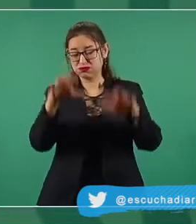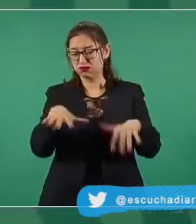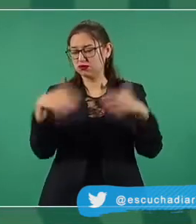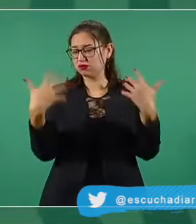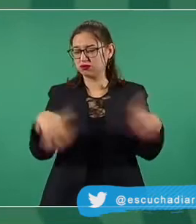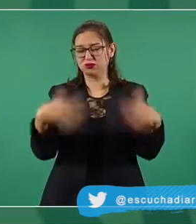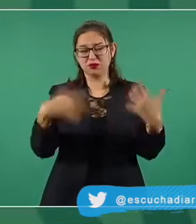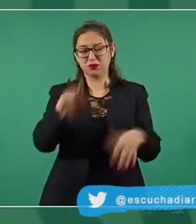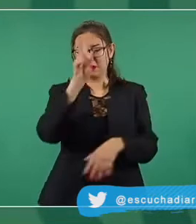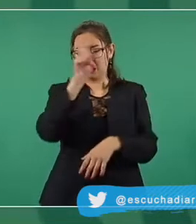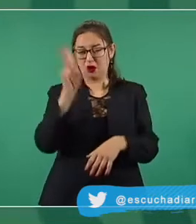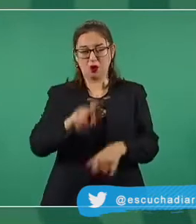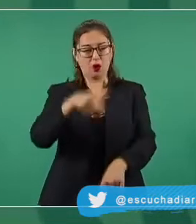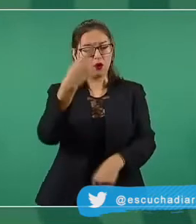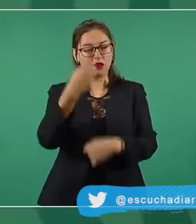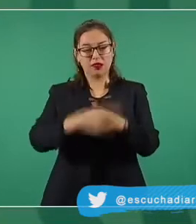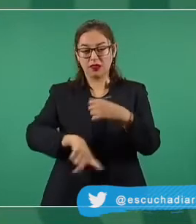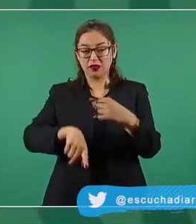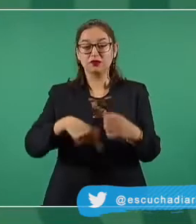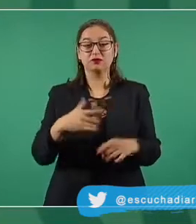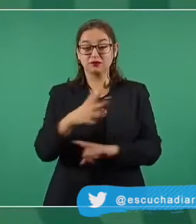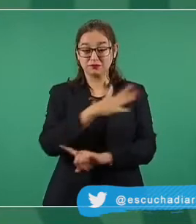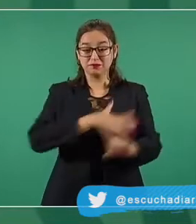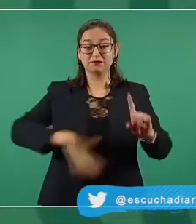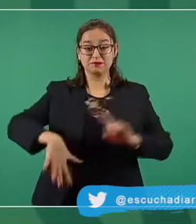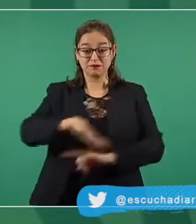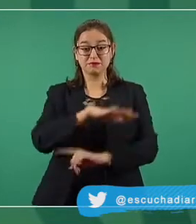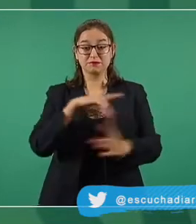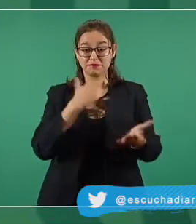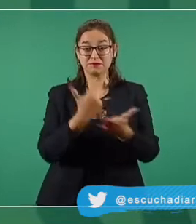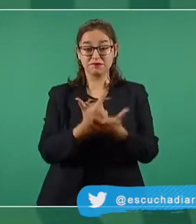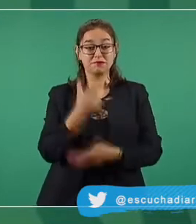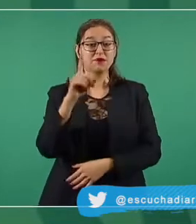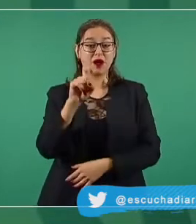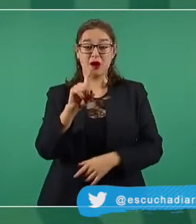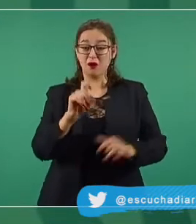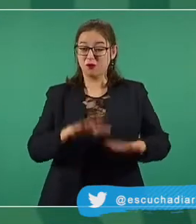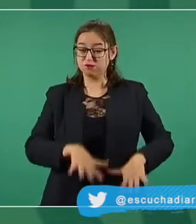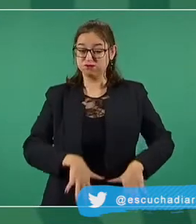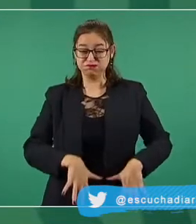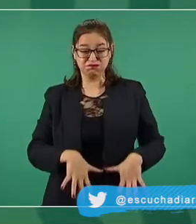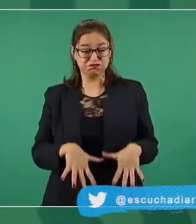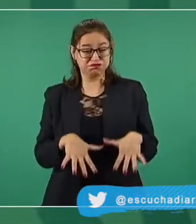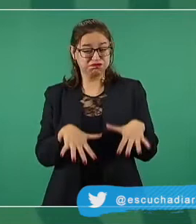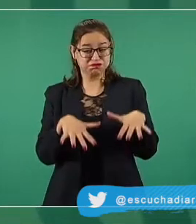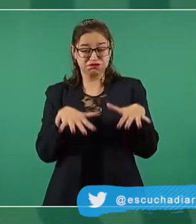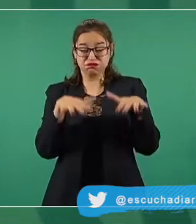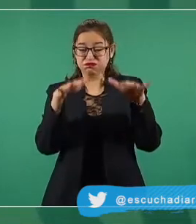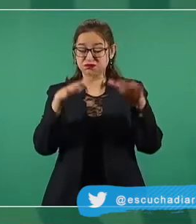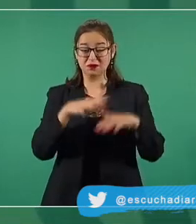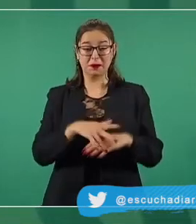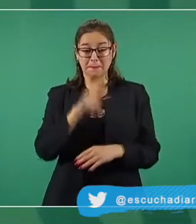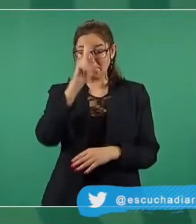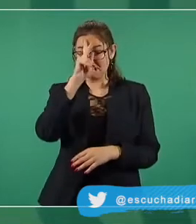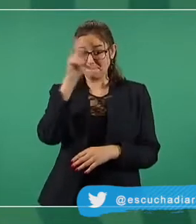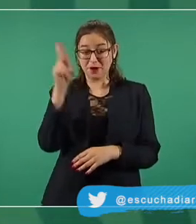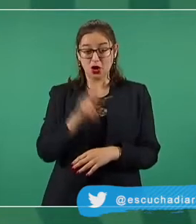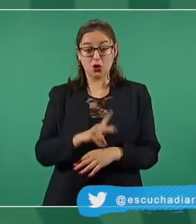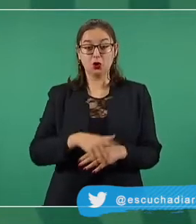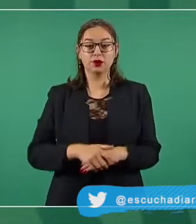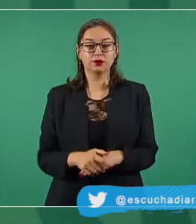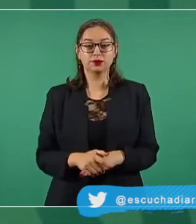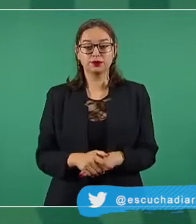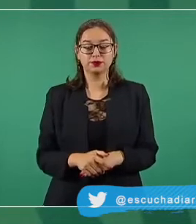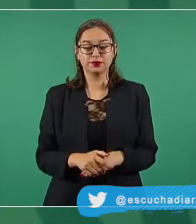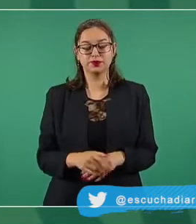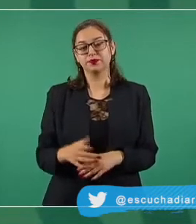El subsecretario Hugo López-Gatell informa que ya es un mes en el que se presenta una reducción importante de contagios, y esta semana